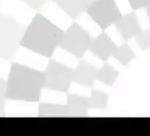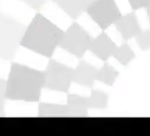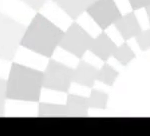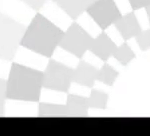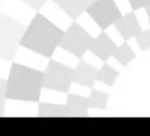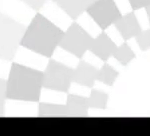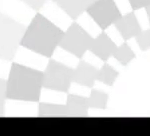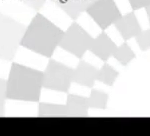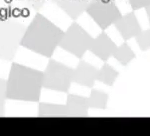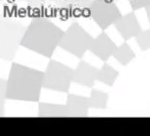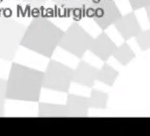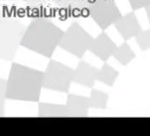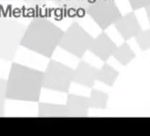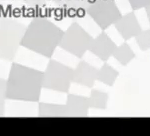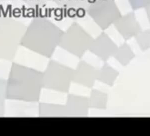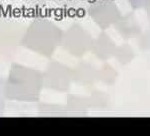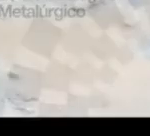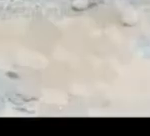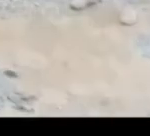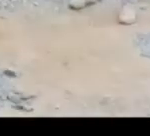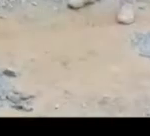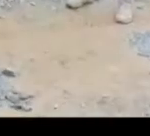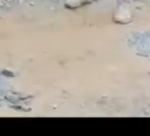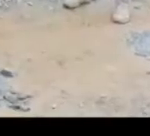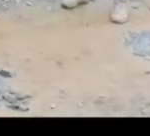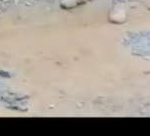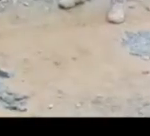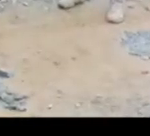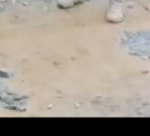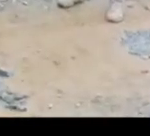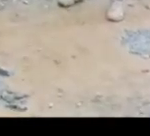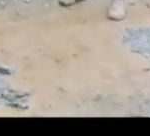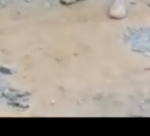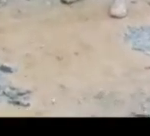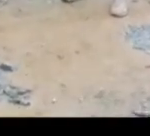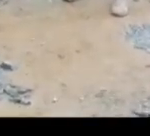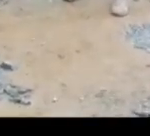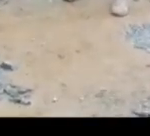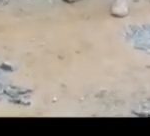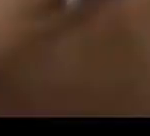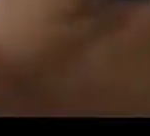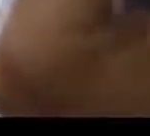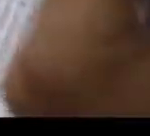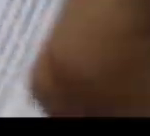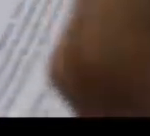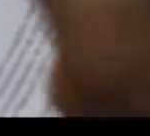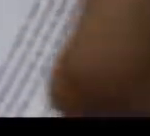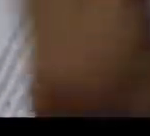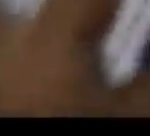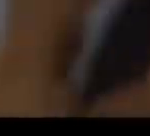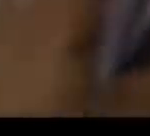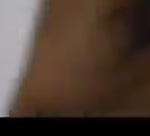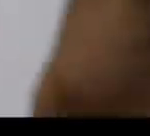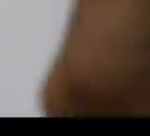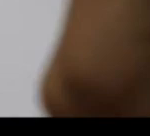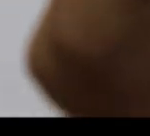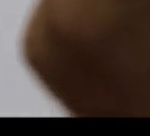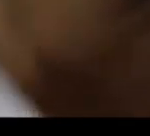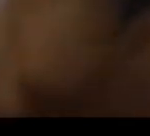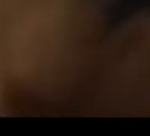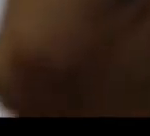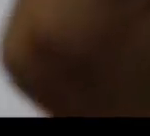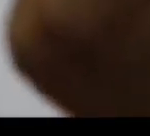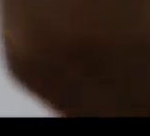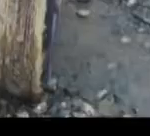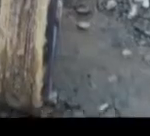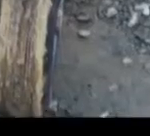Hagamos minería responsable. Te invitamos a participar en la actualización de datos del sector minero que se desarrolla en todo